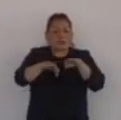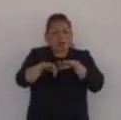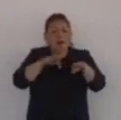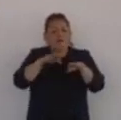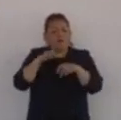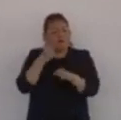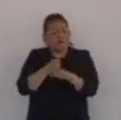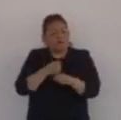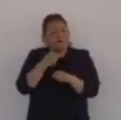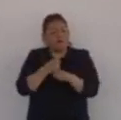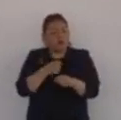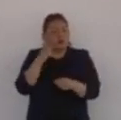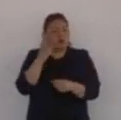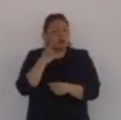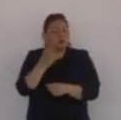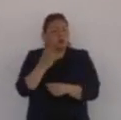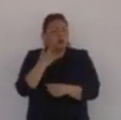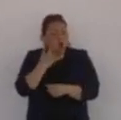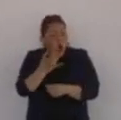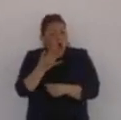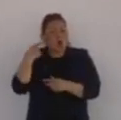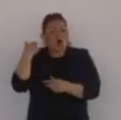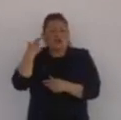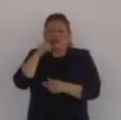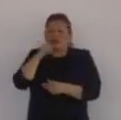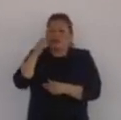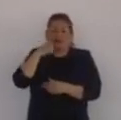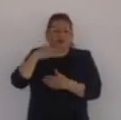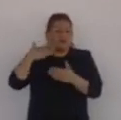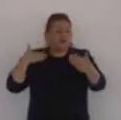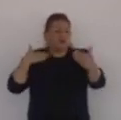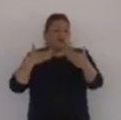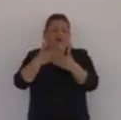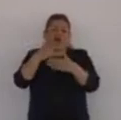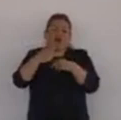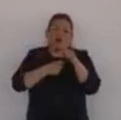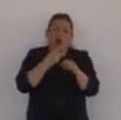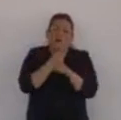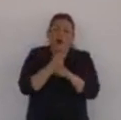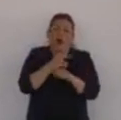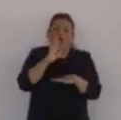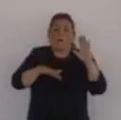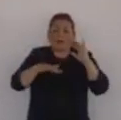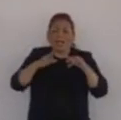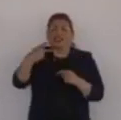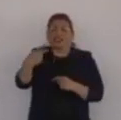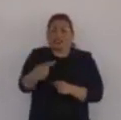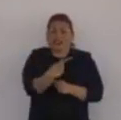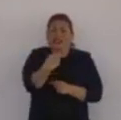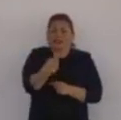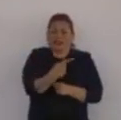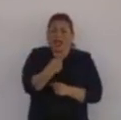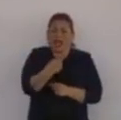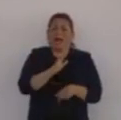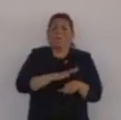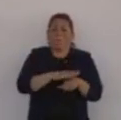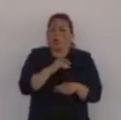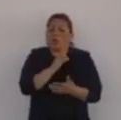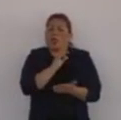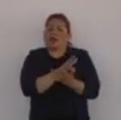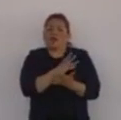vida en beneficio de sus familias y de México. Luego nos cuestionan que por qué no solo a los más